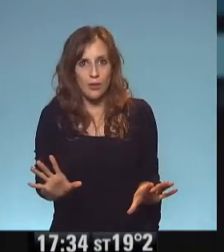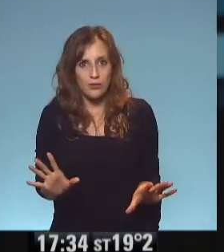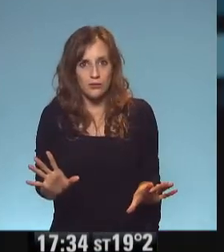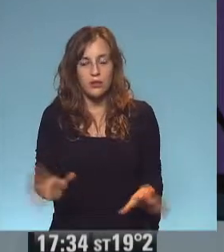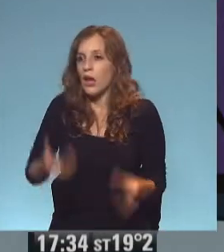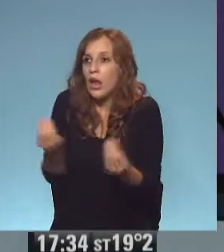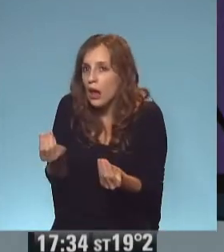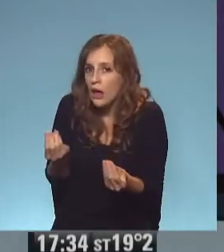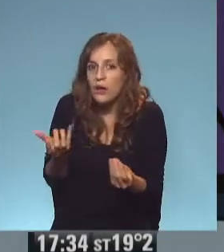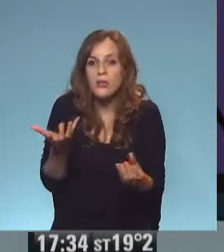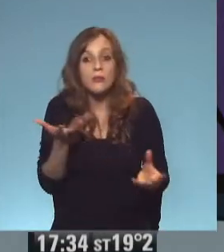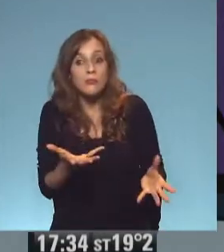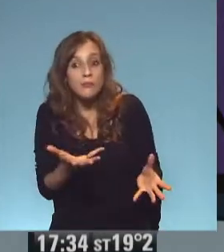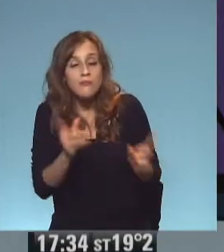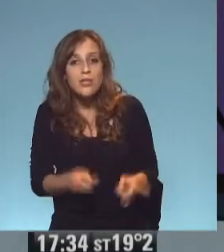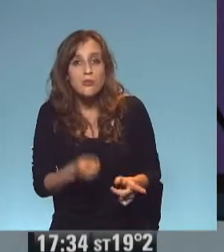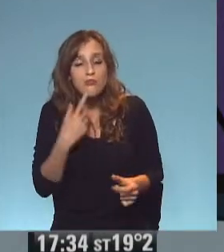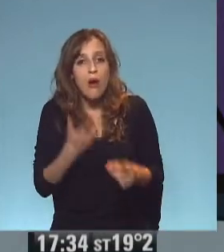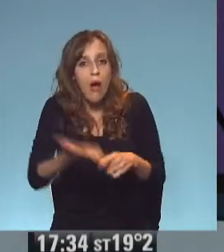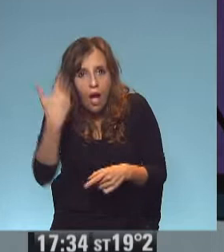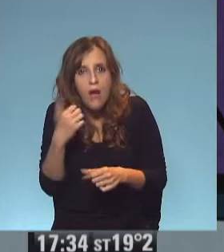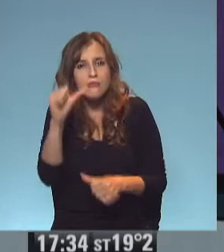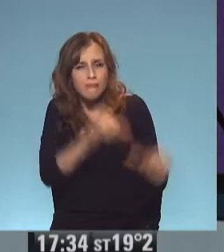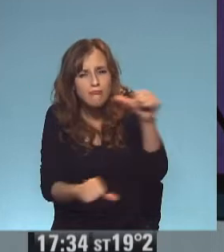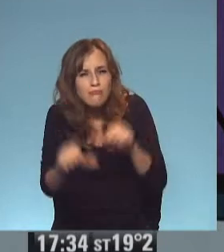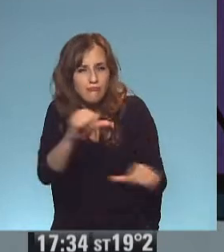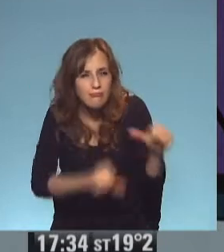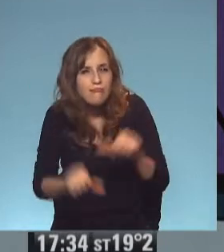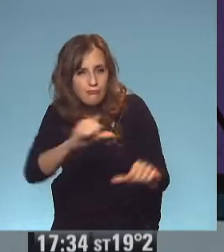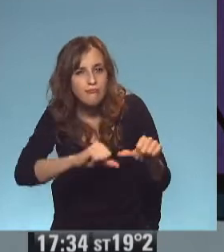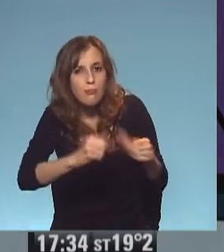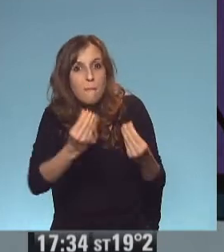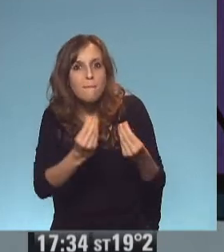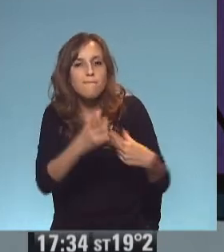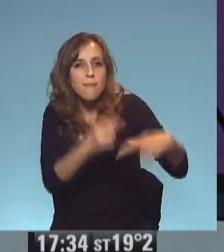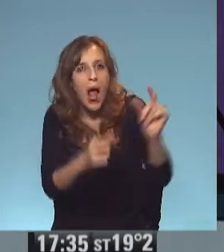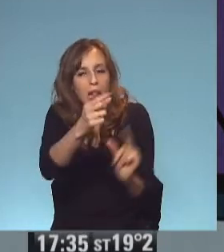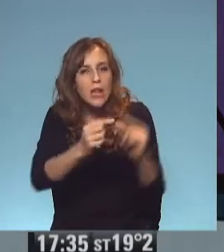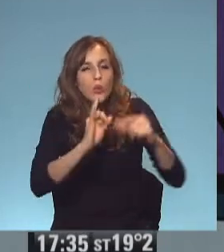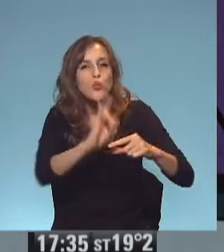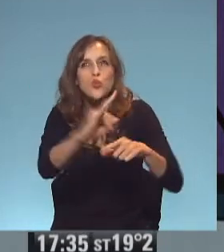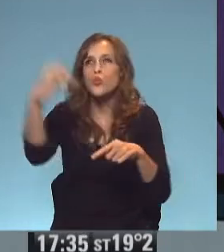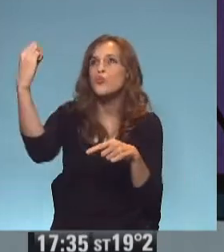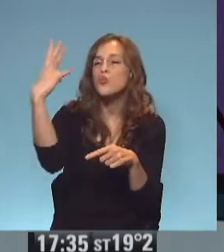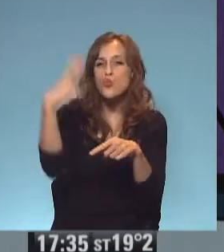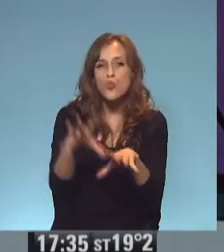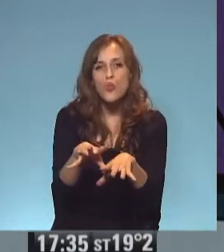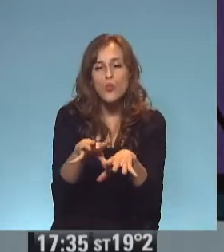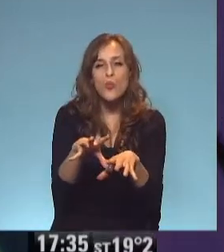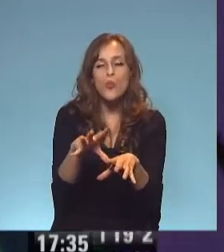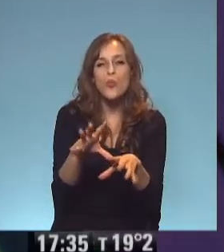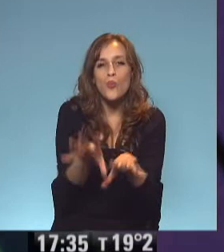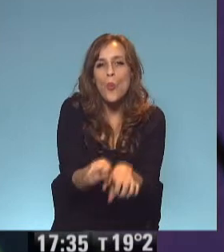¿Qué? Su experimento para que las plantas fabriquen su propio alimento por fotosíntesis sin la necesidad de luz